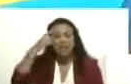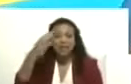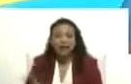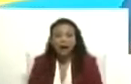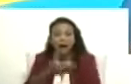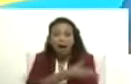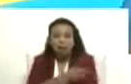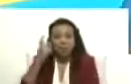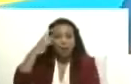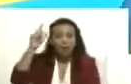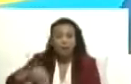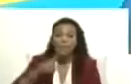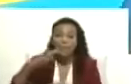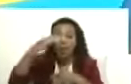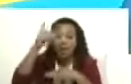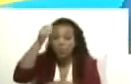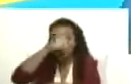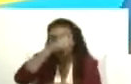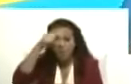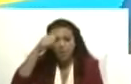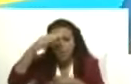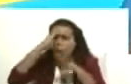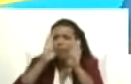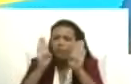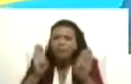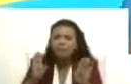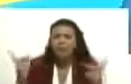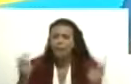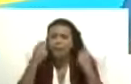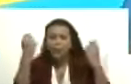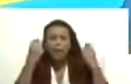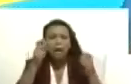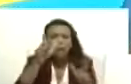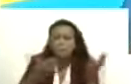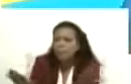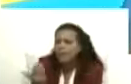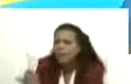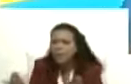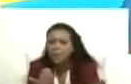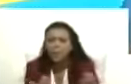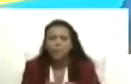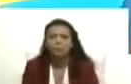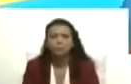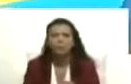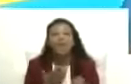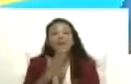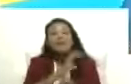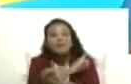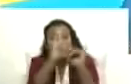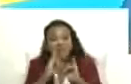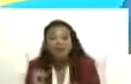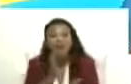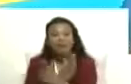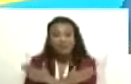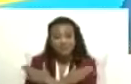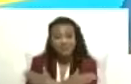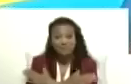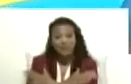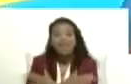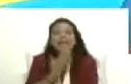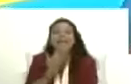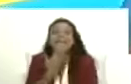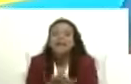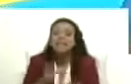que hoy están atendiendo a las votantes y a los votantes. Felicitamos y les damos las gracias